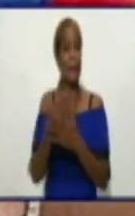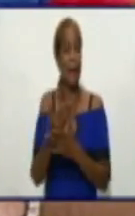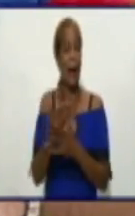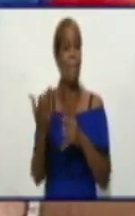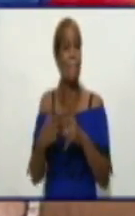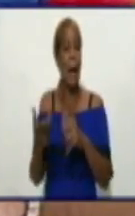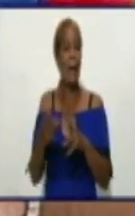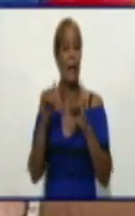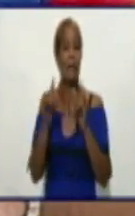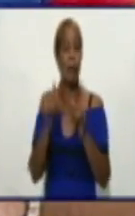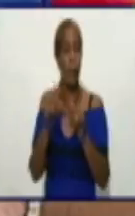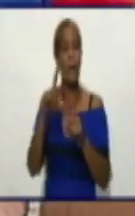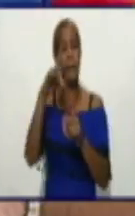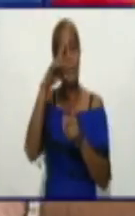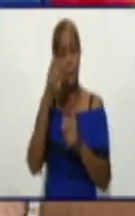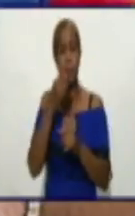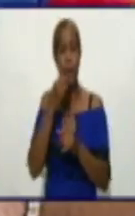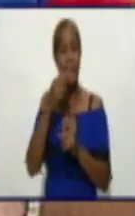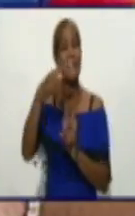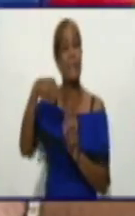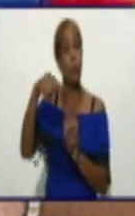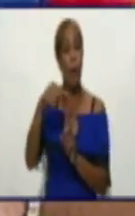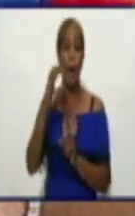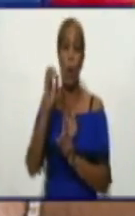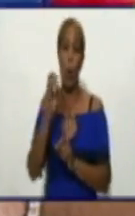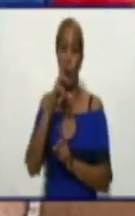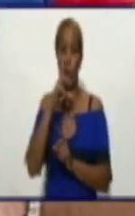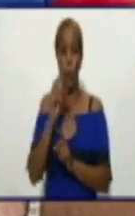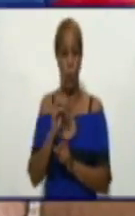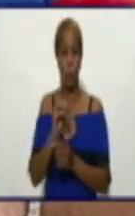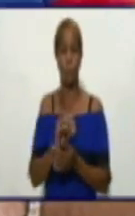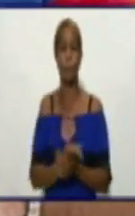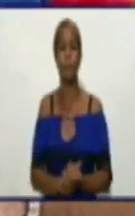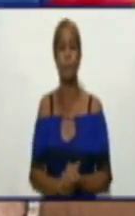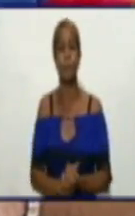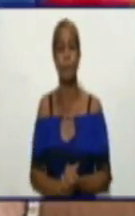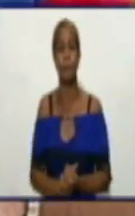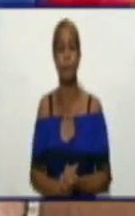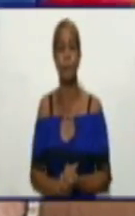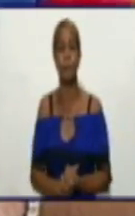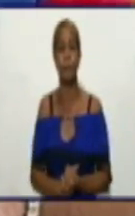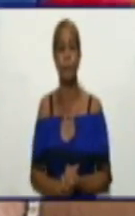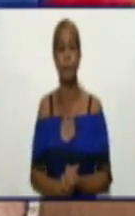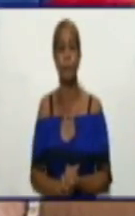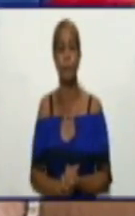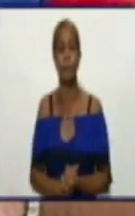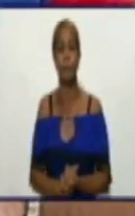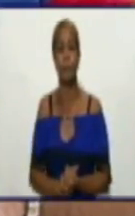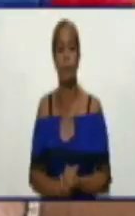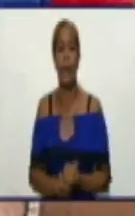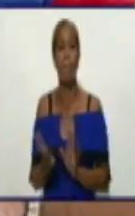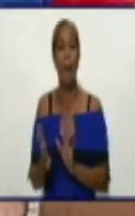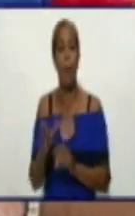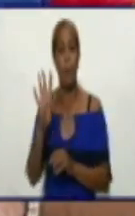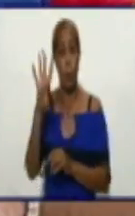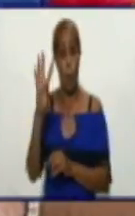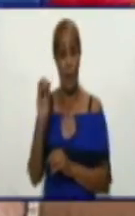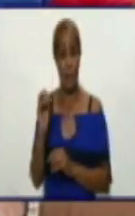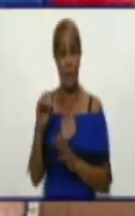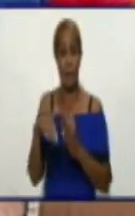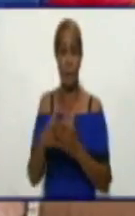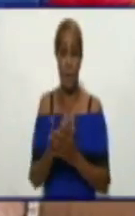toda la legalidad para continuar el último proceso, que sería la inscripción en el registro de vehículos. Es decir, 40 días hasta 40 días. Es decir,